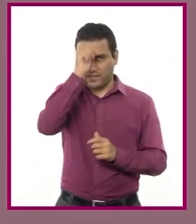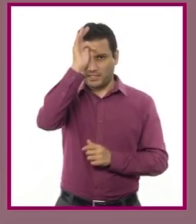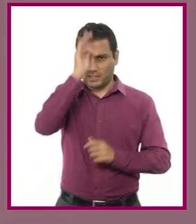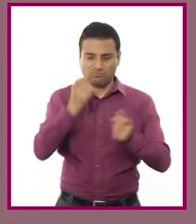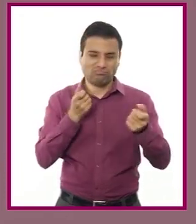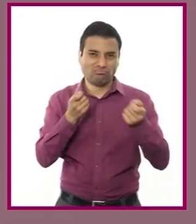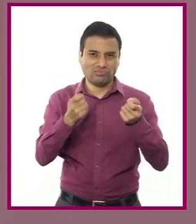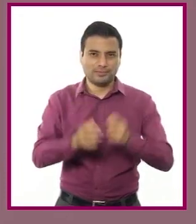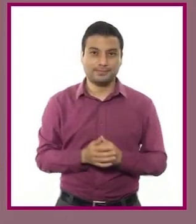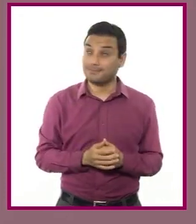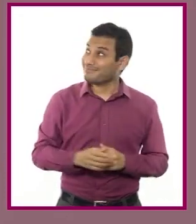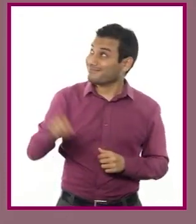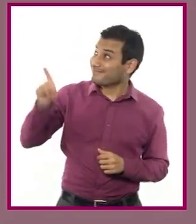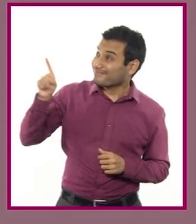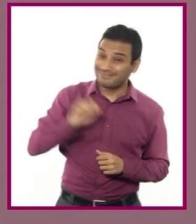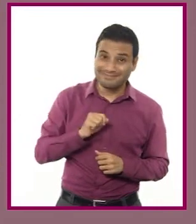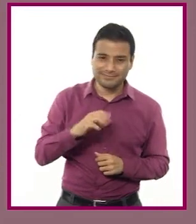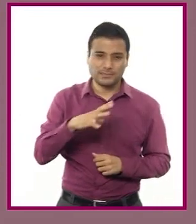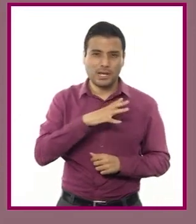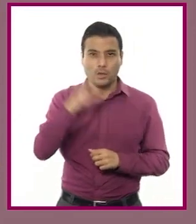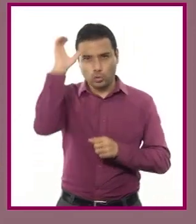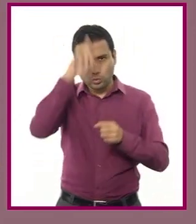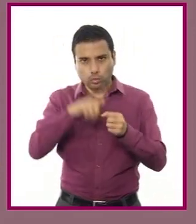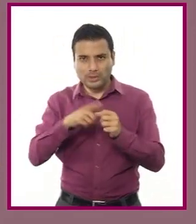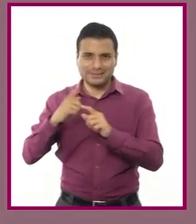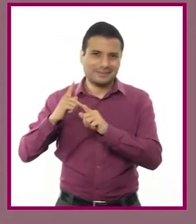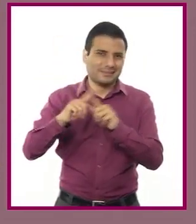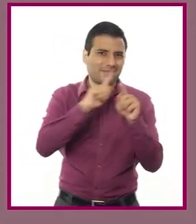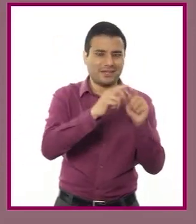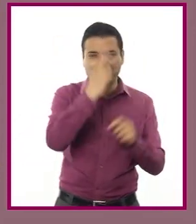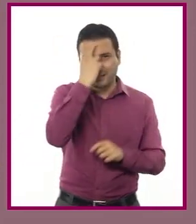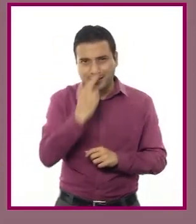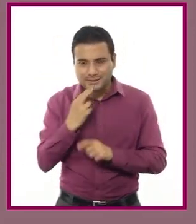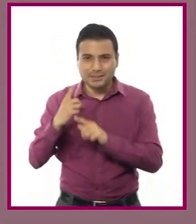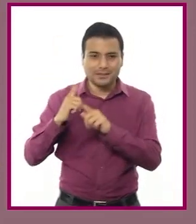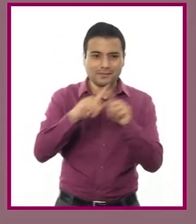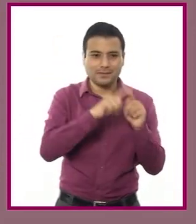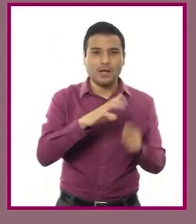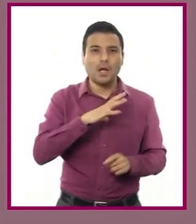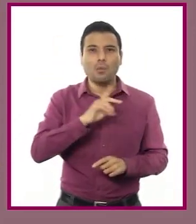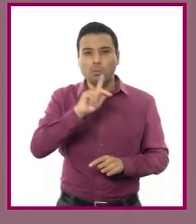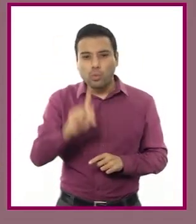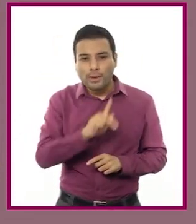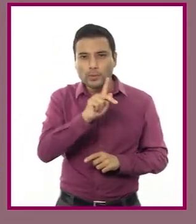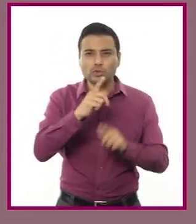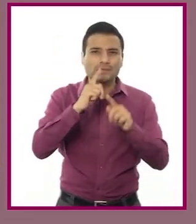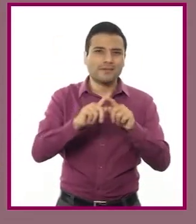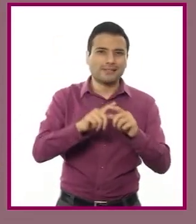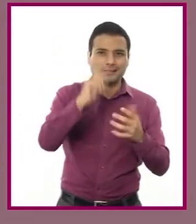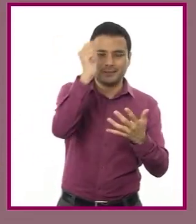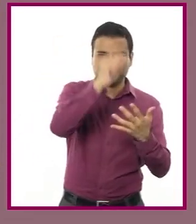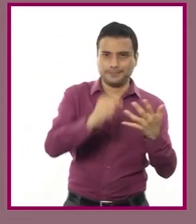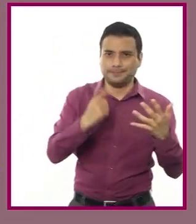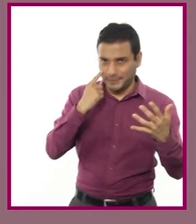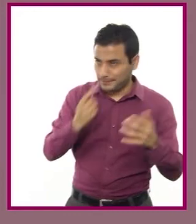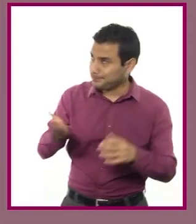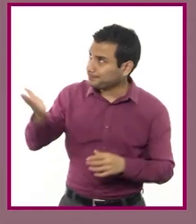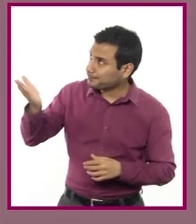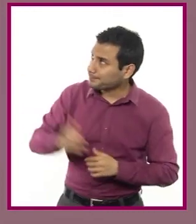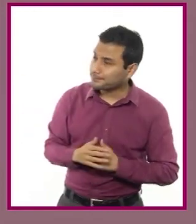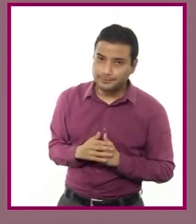Afganistán es una nación multiétnica que incluye pueblos como pastún, hazara, tayikos y